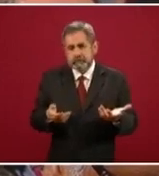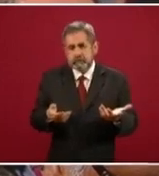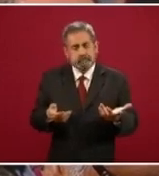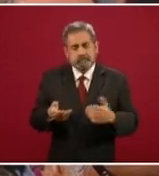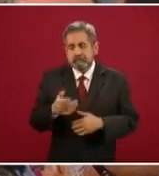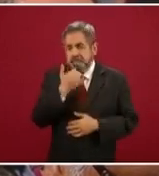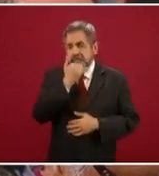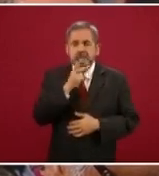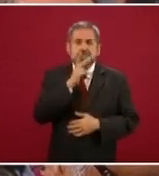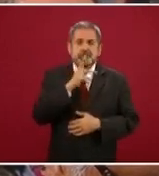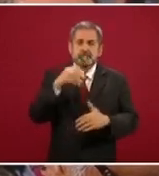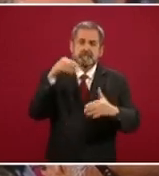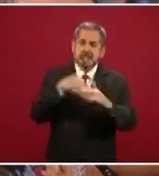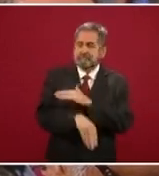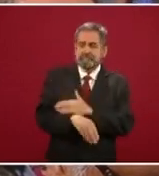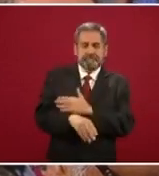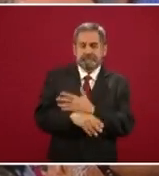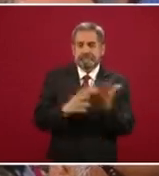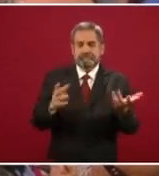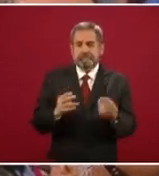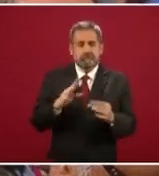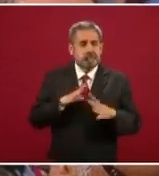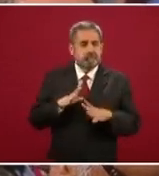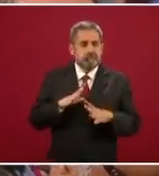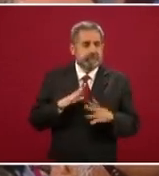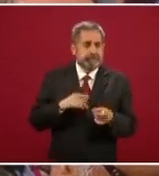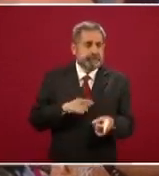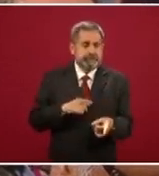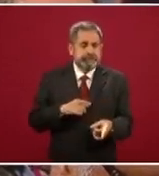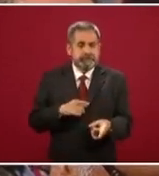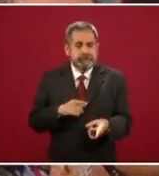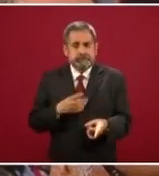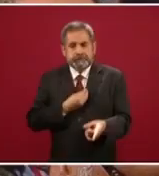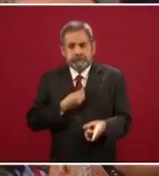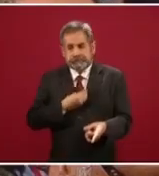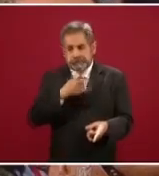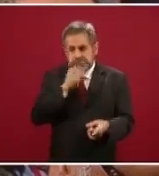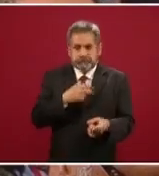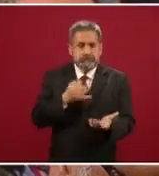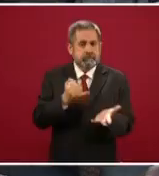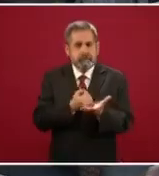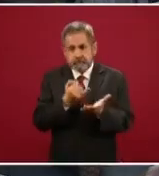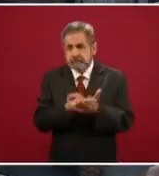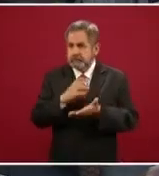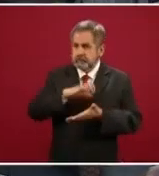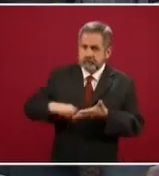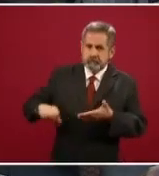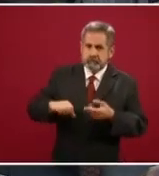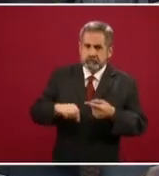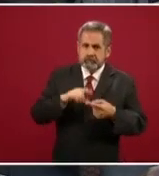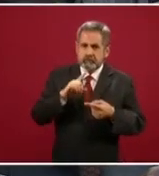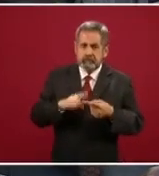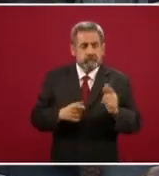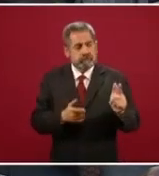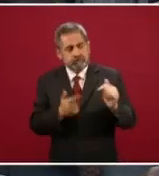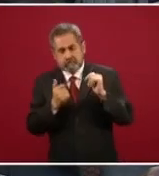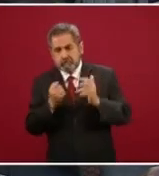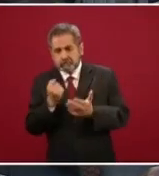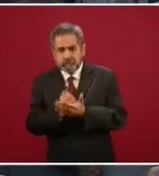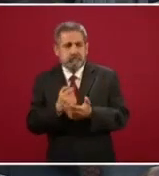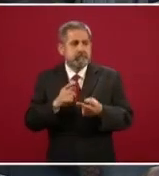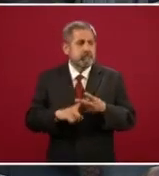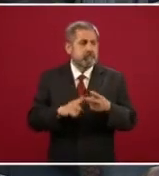quebranto de Pemex, ¿no? No, ninguna empresa resiste eso, entre los impuestos y que le cobraban y